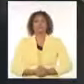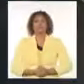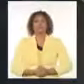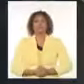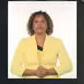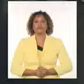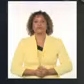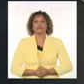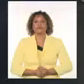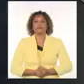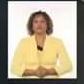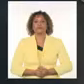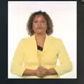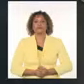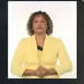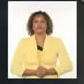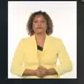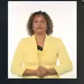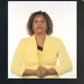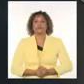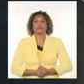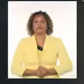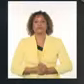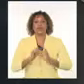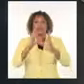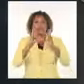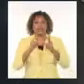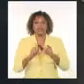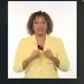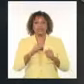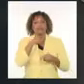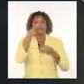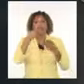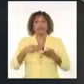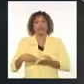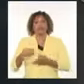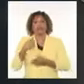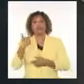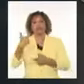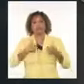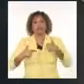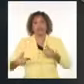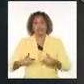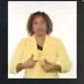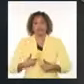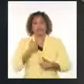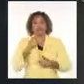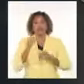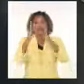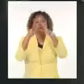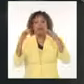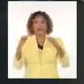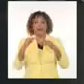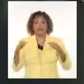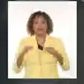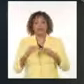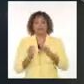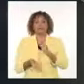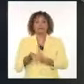La cifra de muertos y heridos reportados desde el inicio de la última agresión israelí al Líbano asciende ya a 2